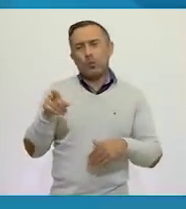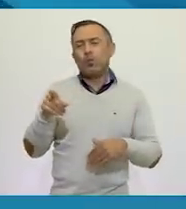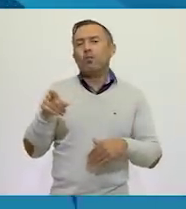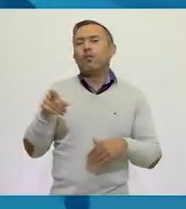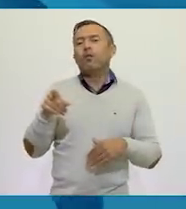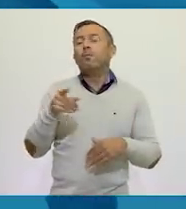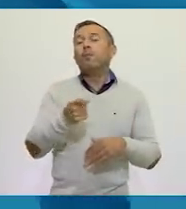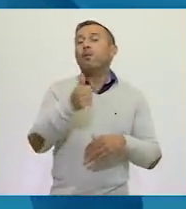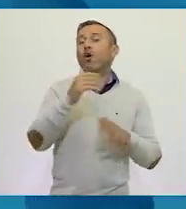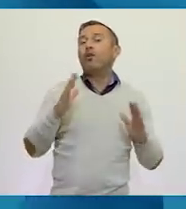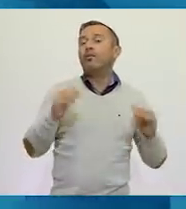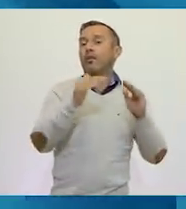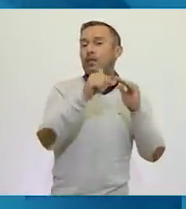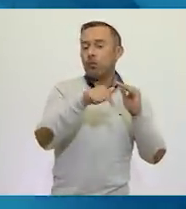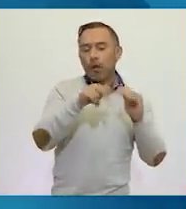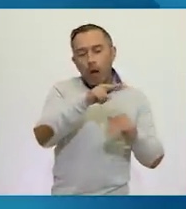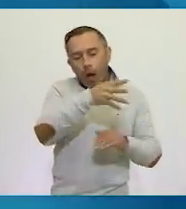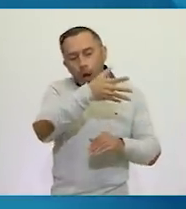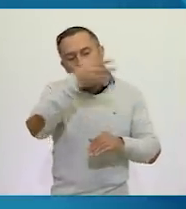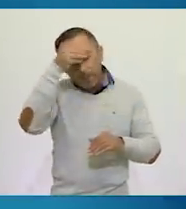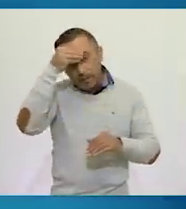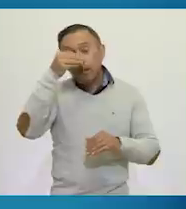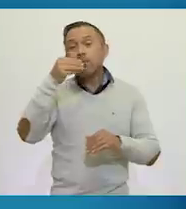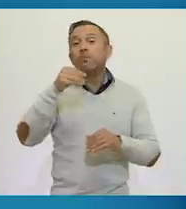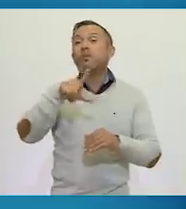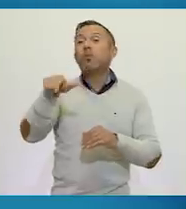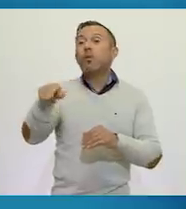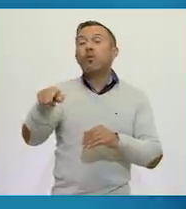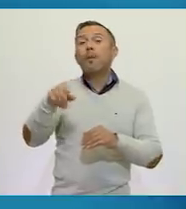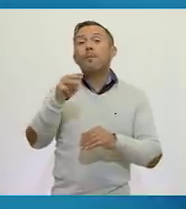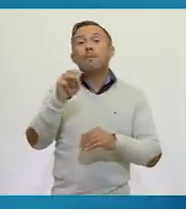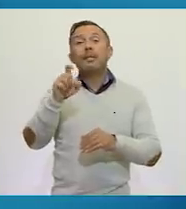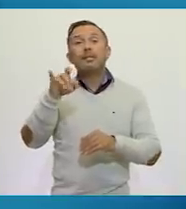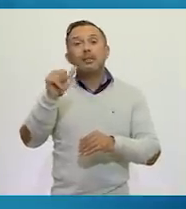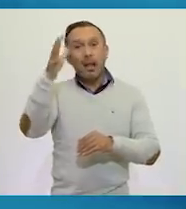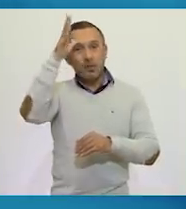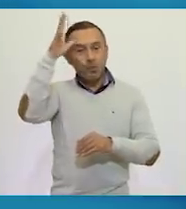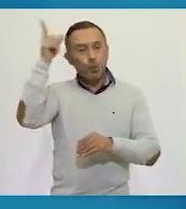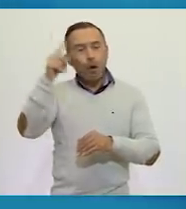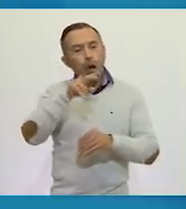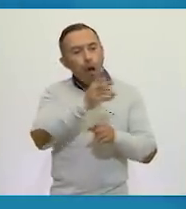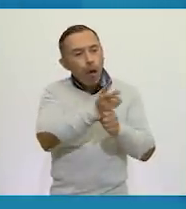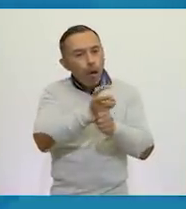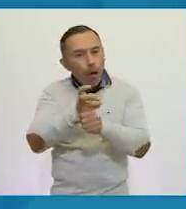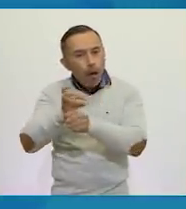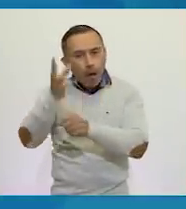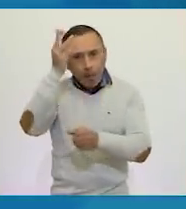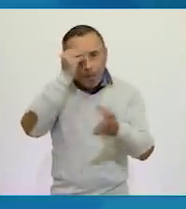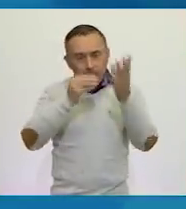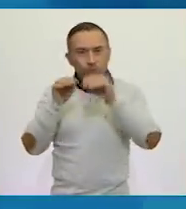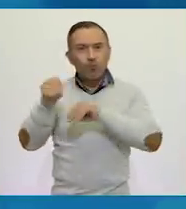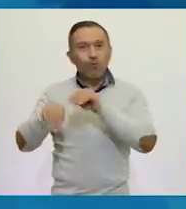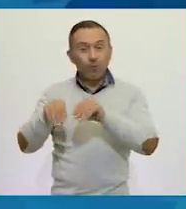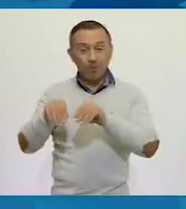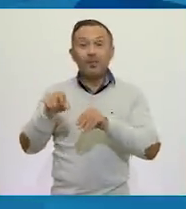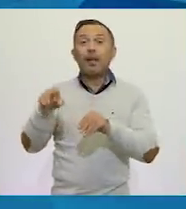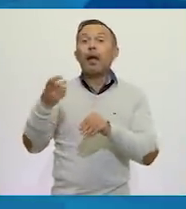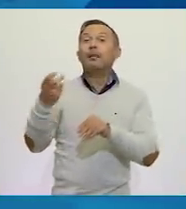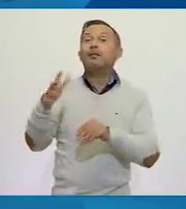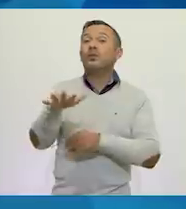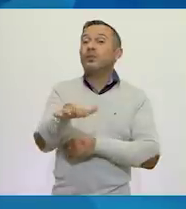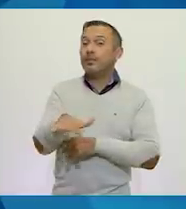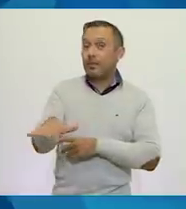los teotihuacanos y después ellos en los mexicas, ¿sí? Y pues pese al clima semiseco que caracteriza la